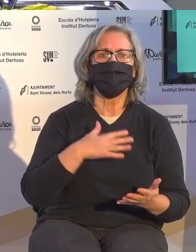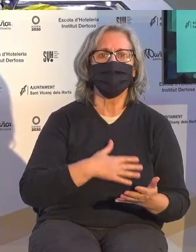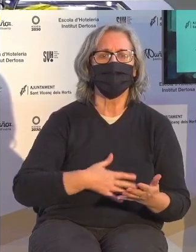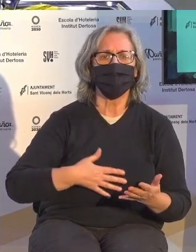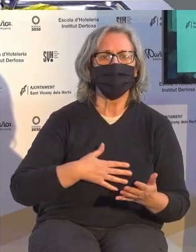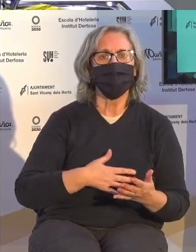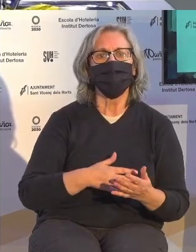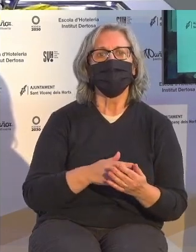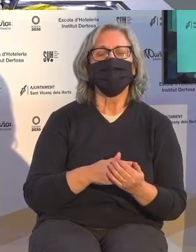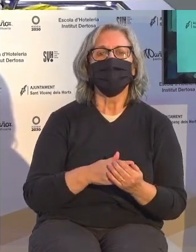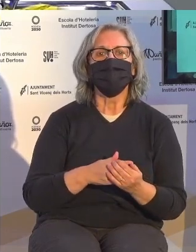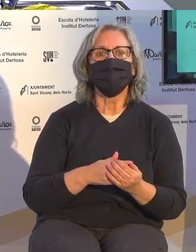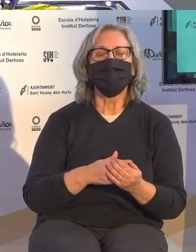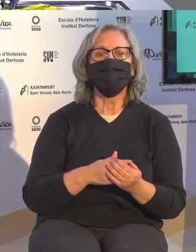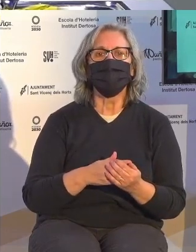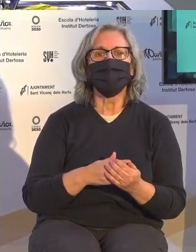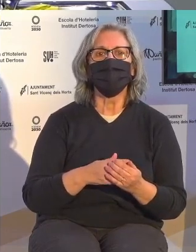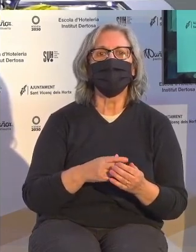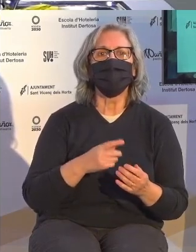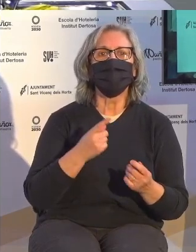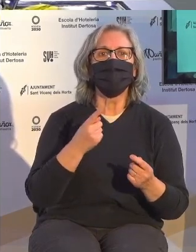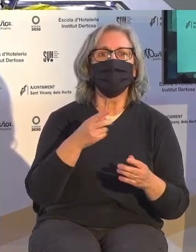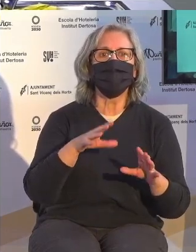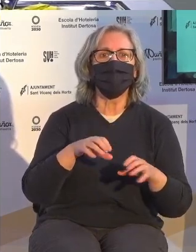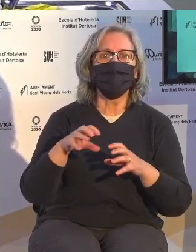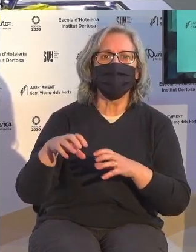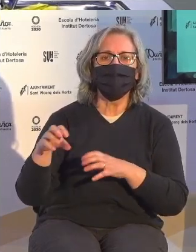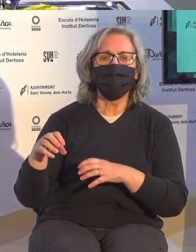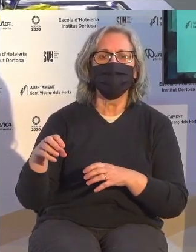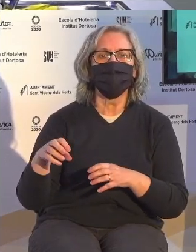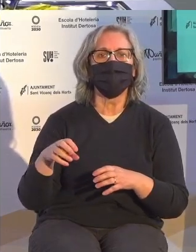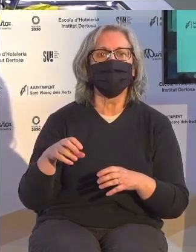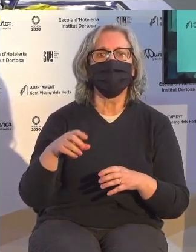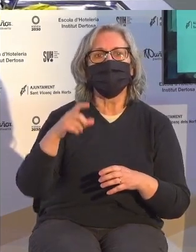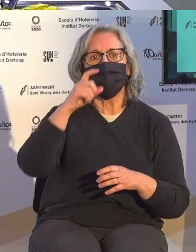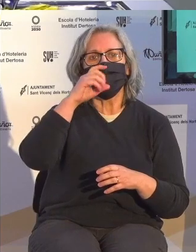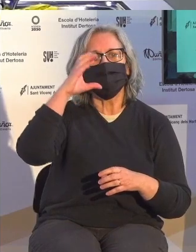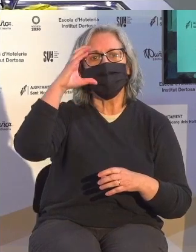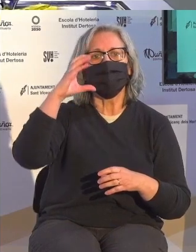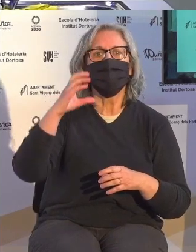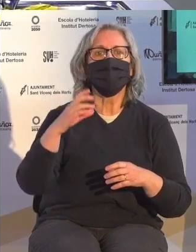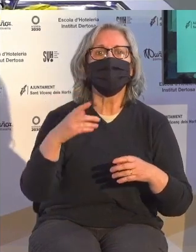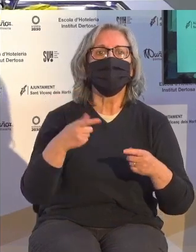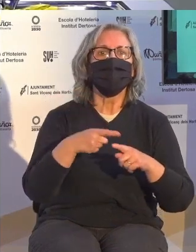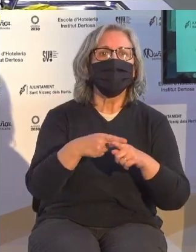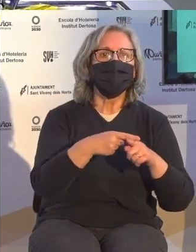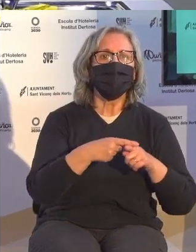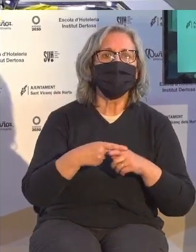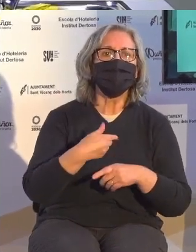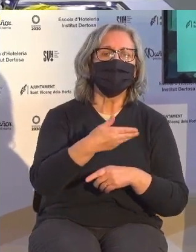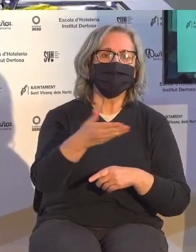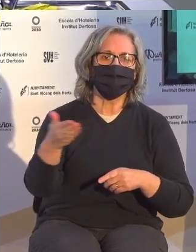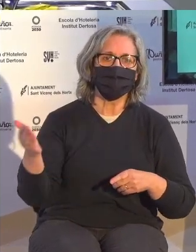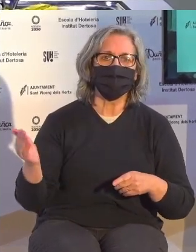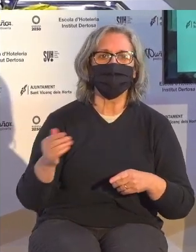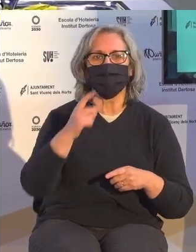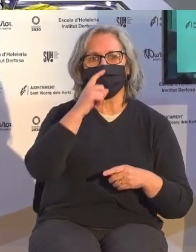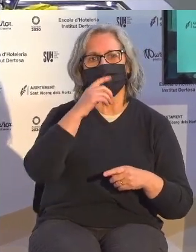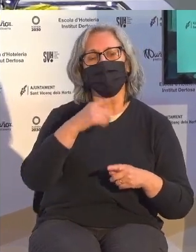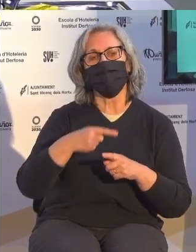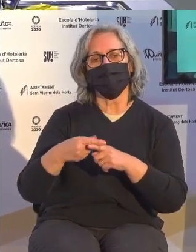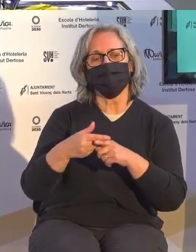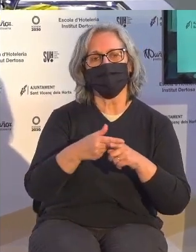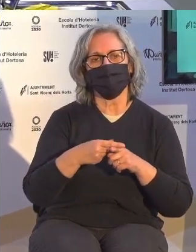pasarla al conocimiento que otras personas nos pasaron para ello es la parte más gratificante del